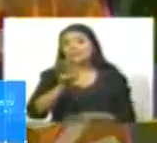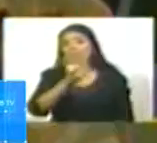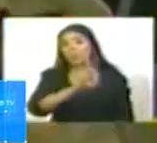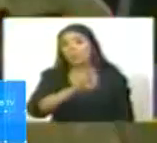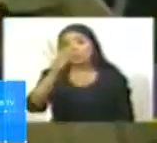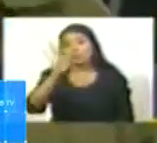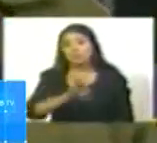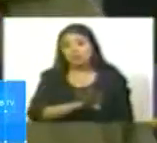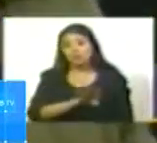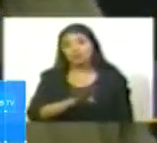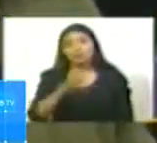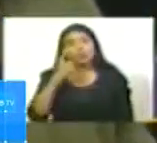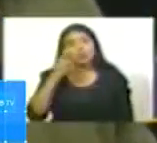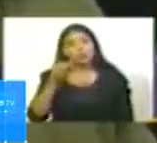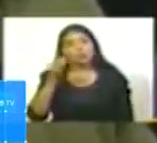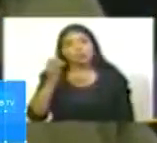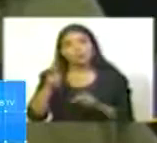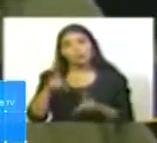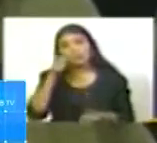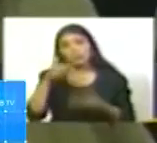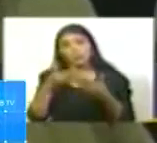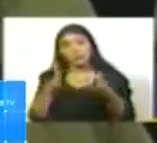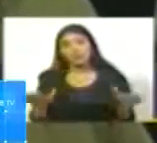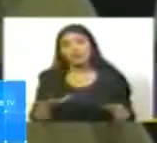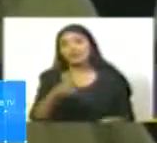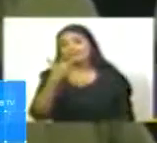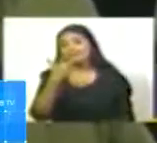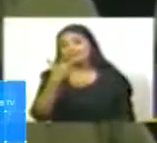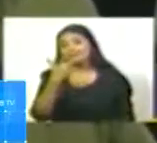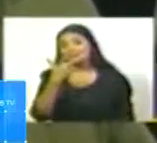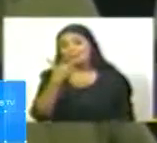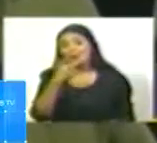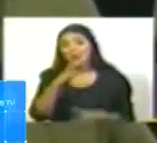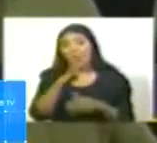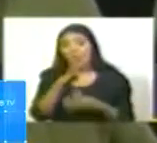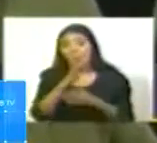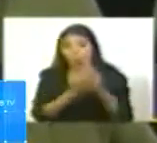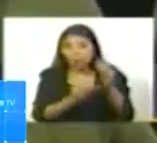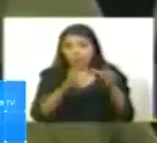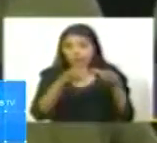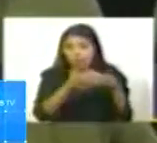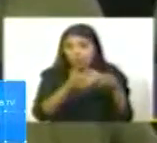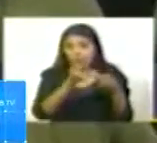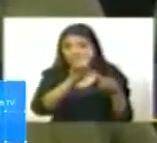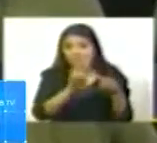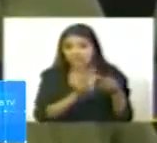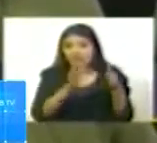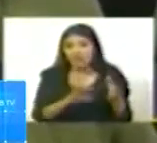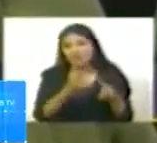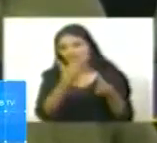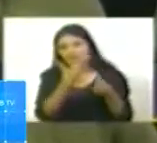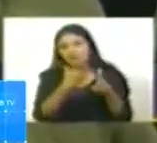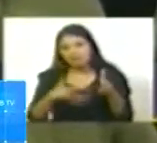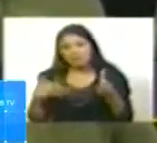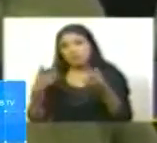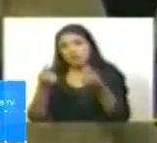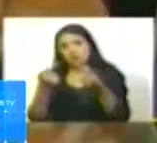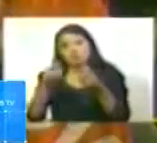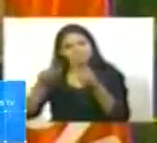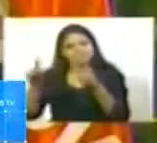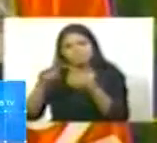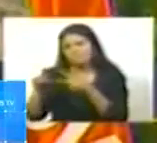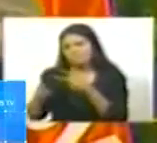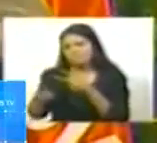75% de la opinión pública. 3 de cada 4 venezolanos están apostando por una economía mixta con diversas formas